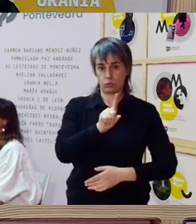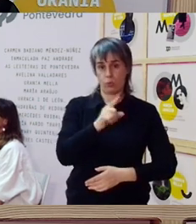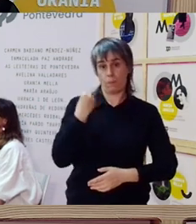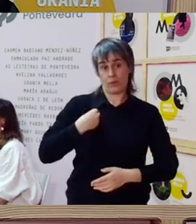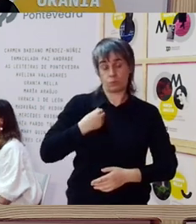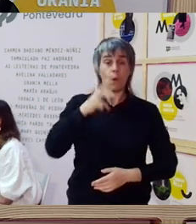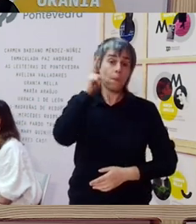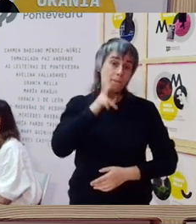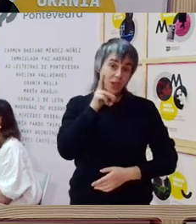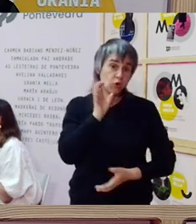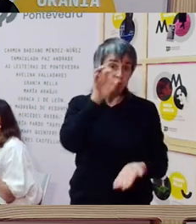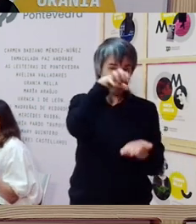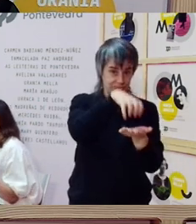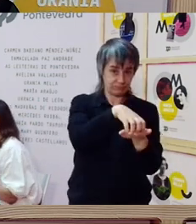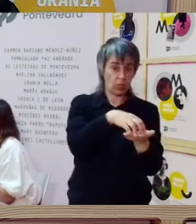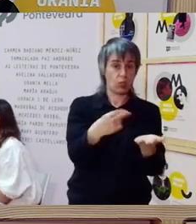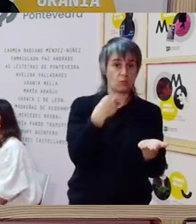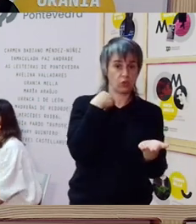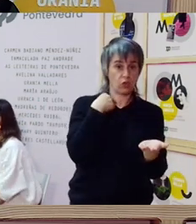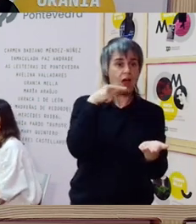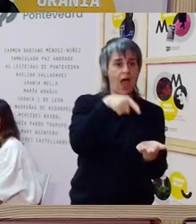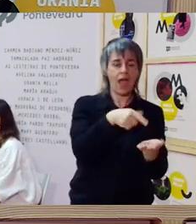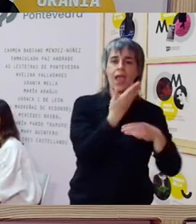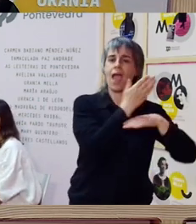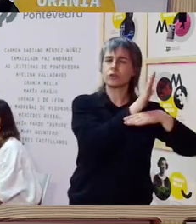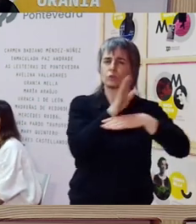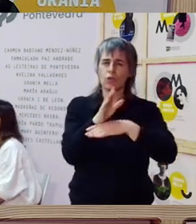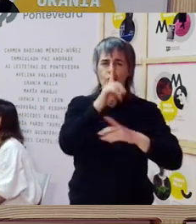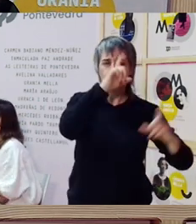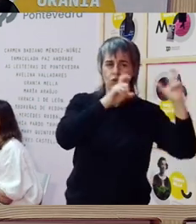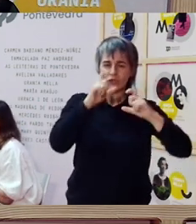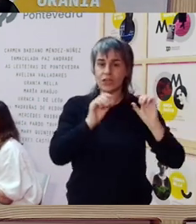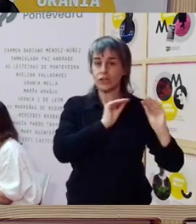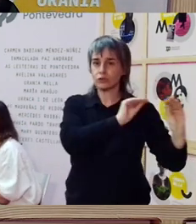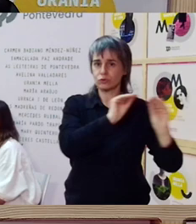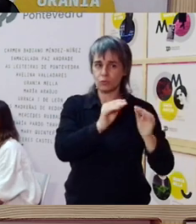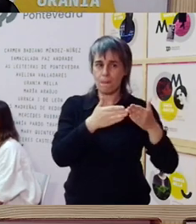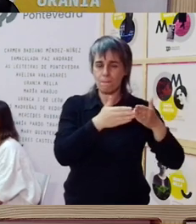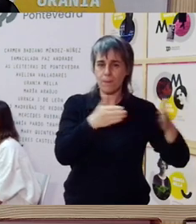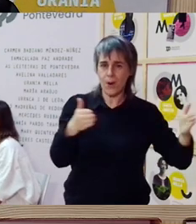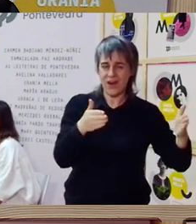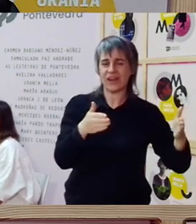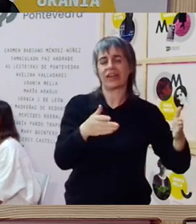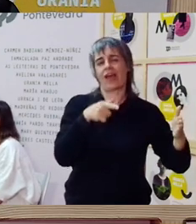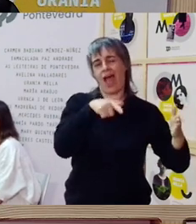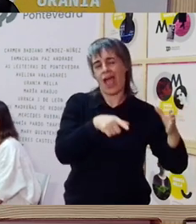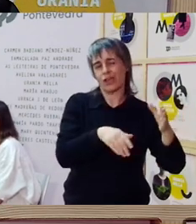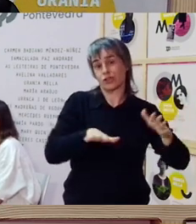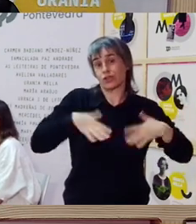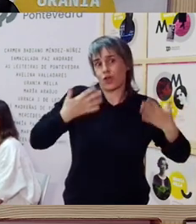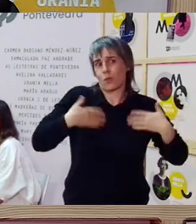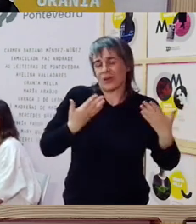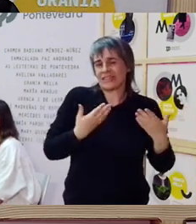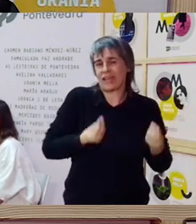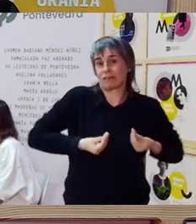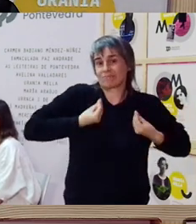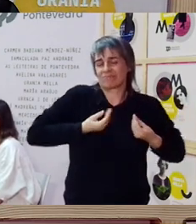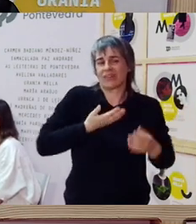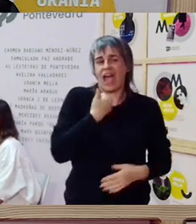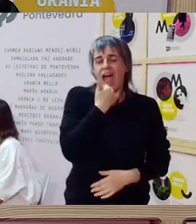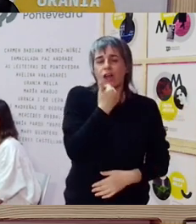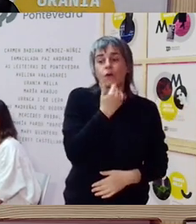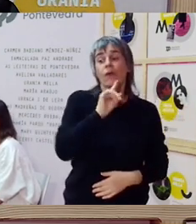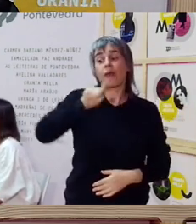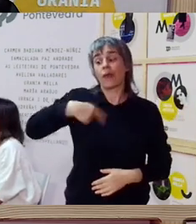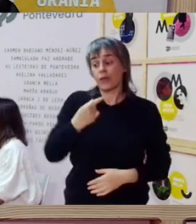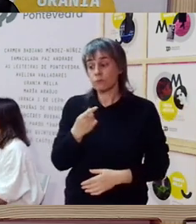Vigo, inauguramos unha exposición coas súas fotografías e algunhas sorpresas. E despois xa, a finais de mes, o